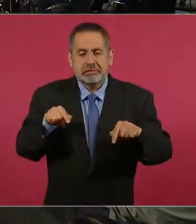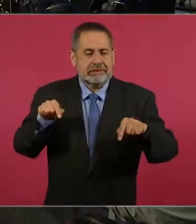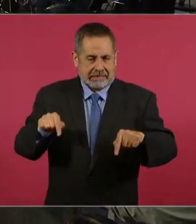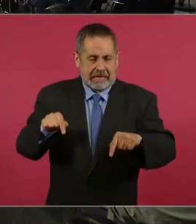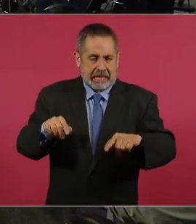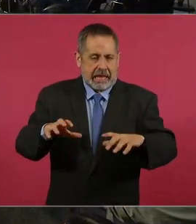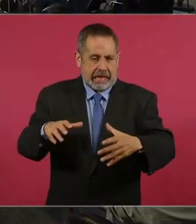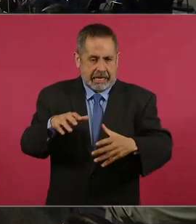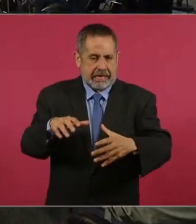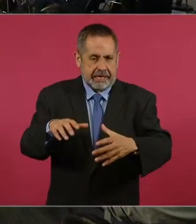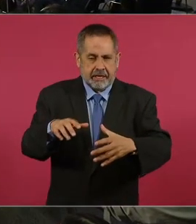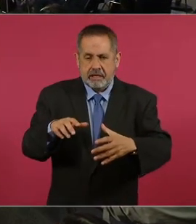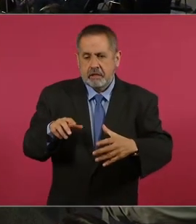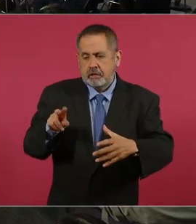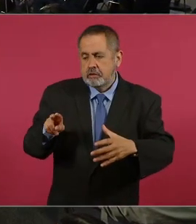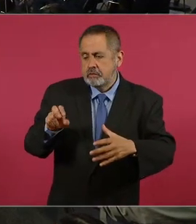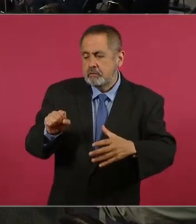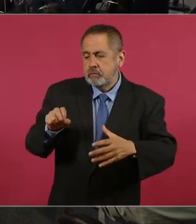Usumacinta